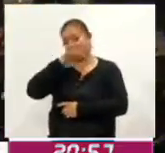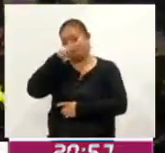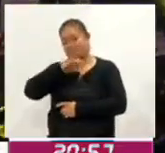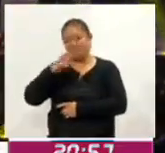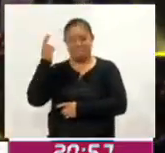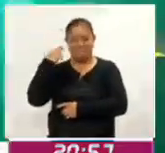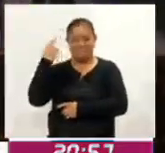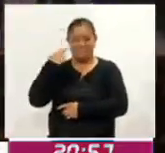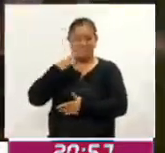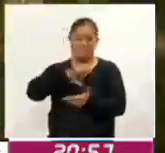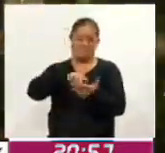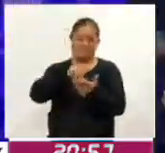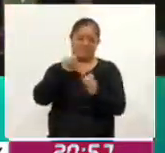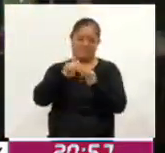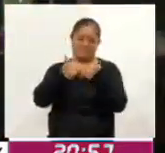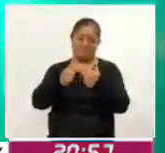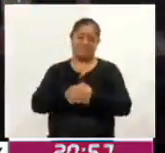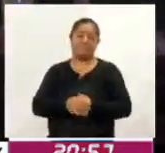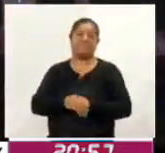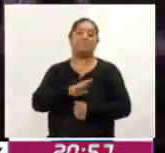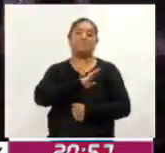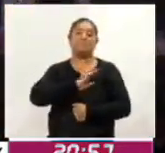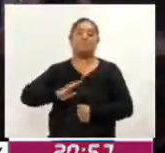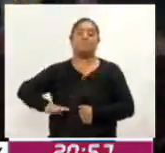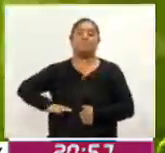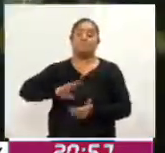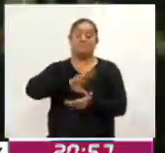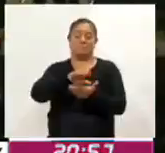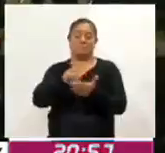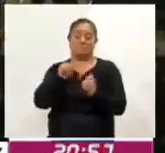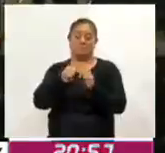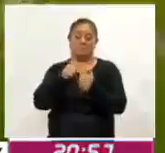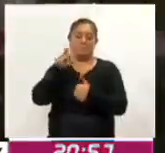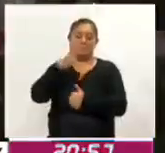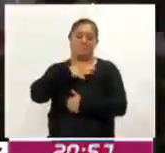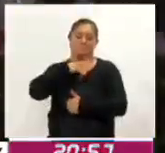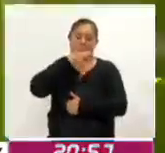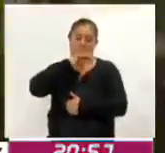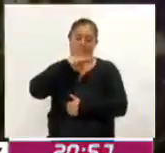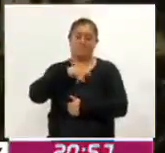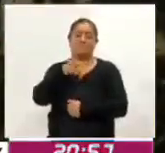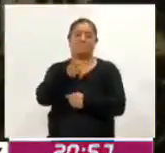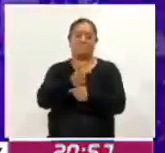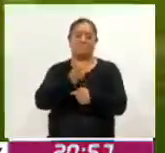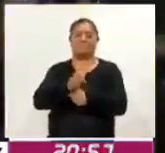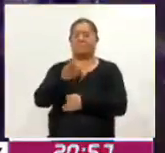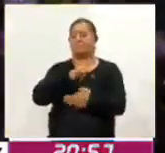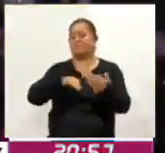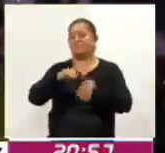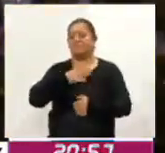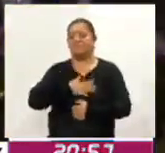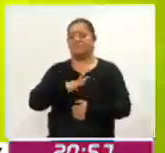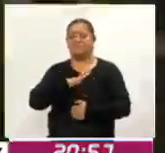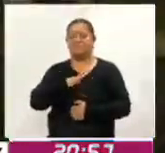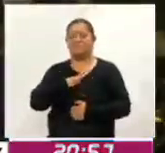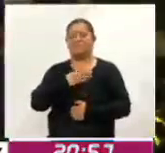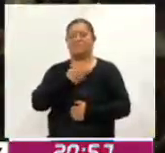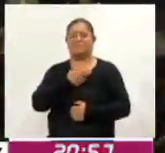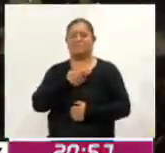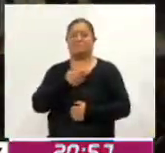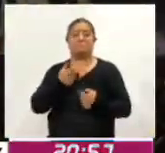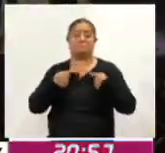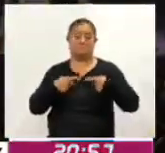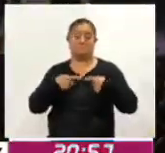Radio Calpulalpan, y les invitamos a quienes se encuentren en los alrededores, municipios circundantes, por